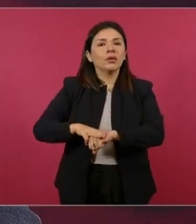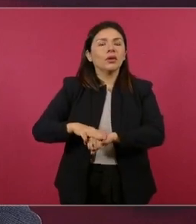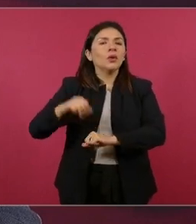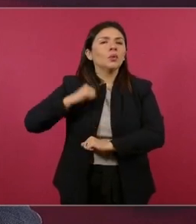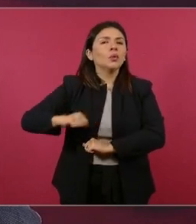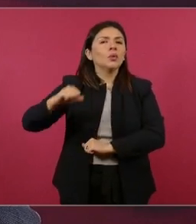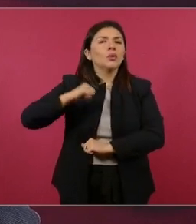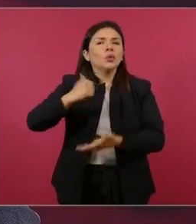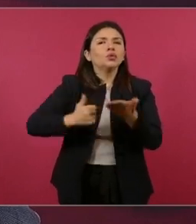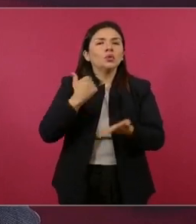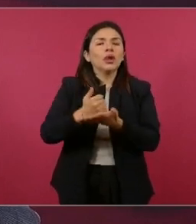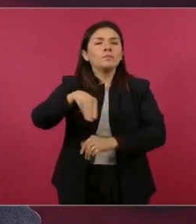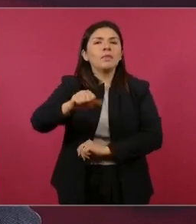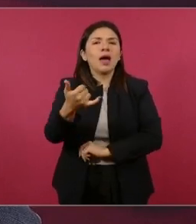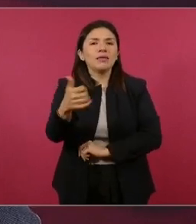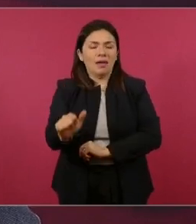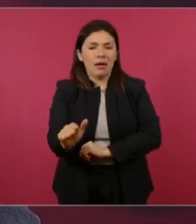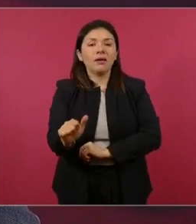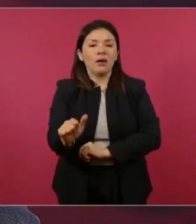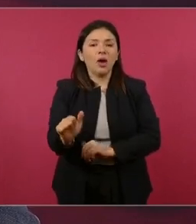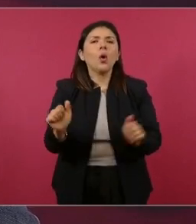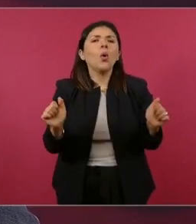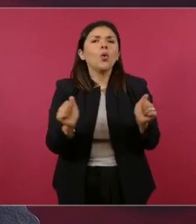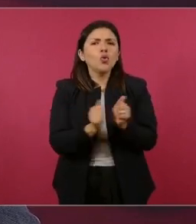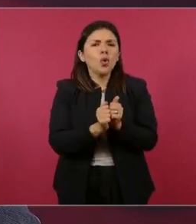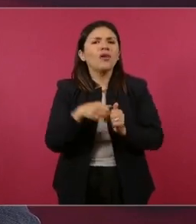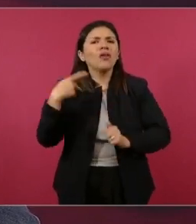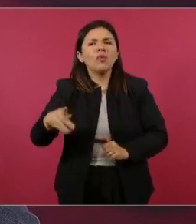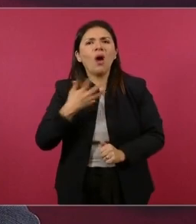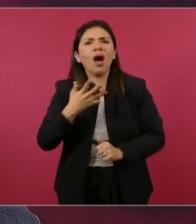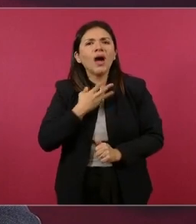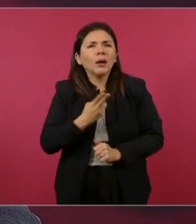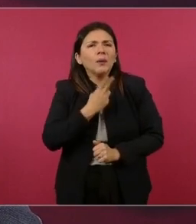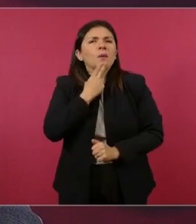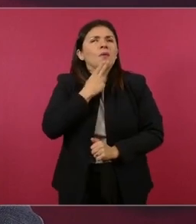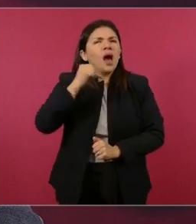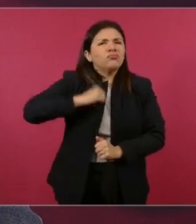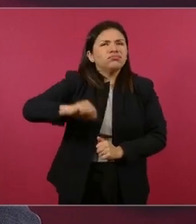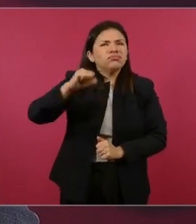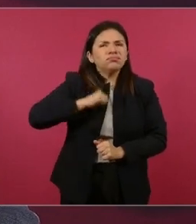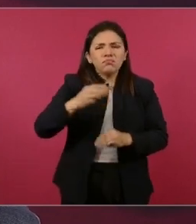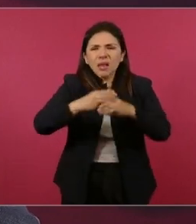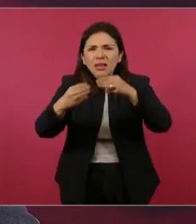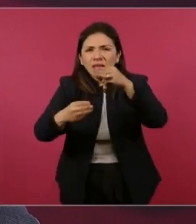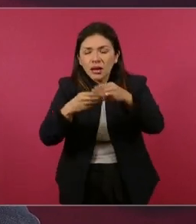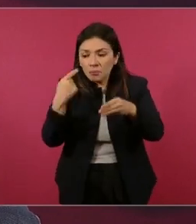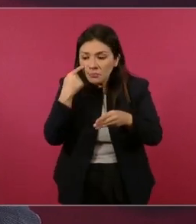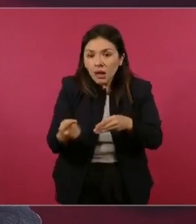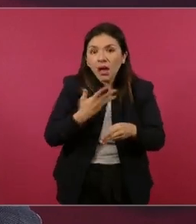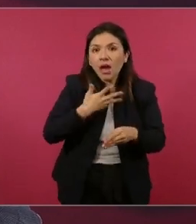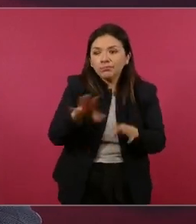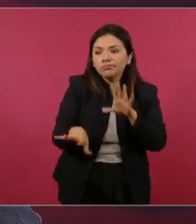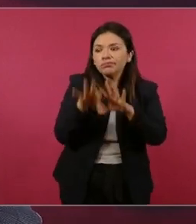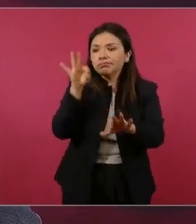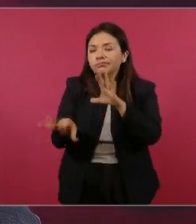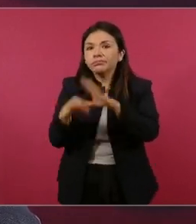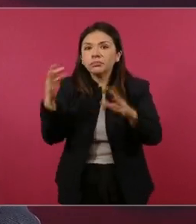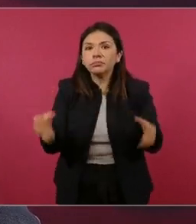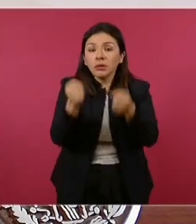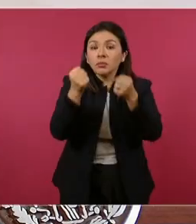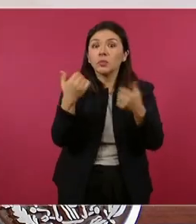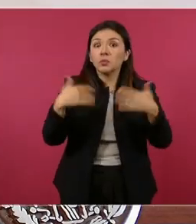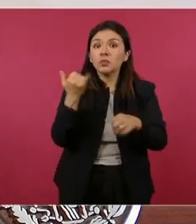nación maya a través de sus vestigios materiales, la recuperación de muy